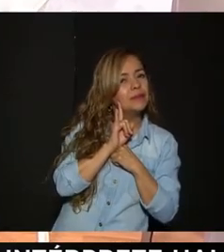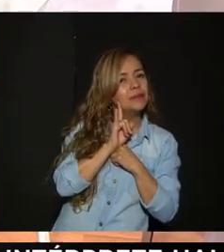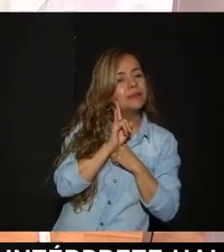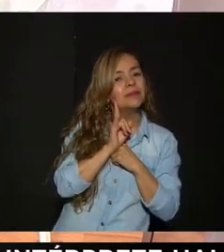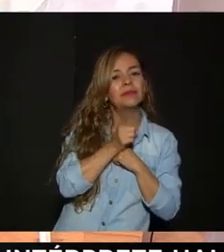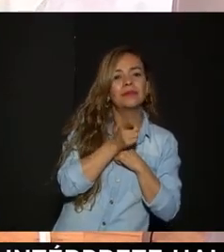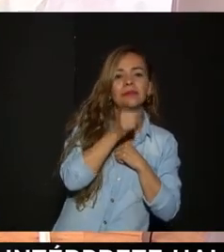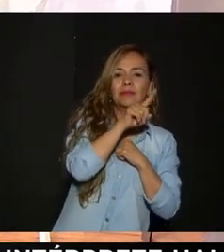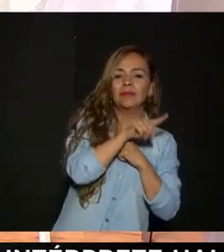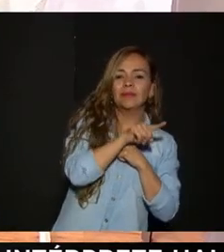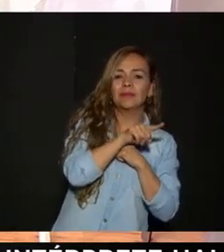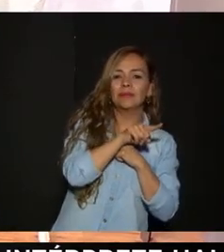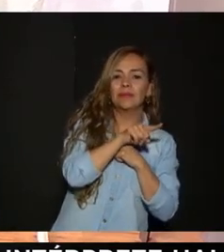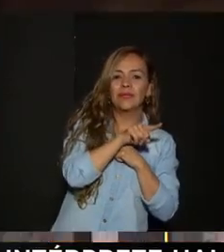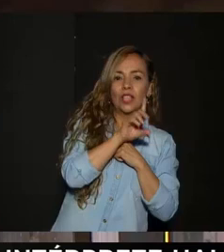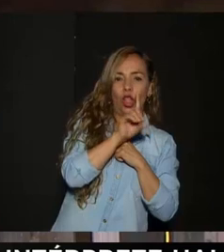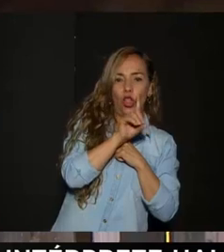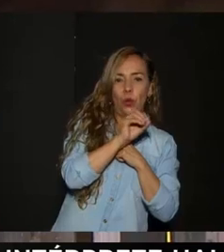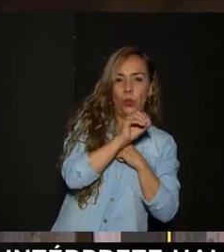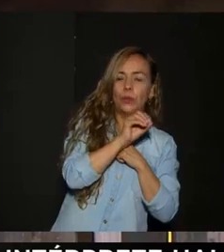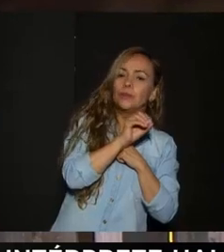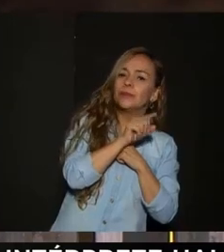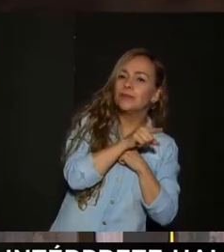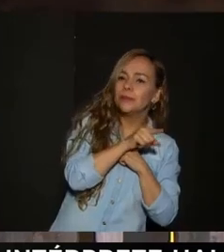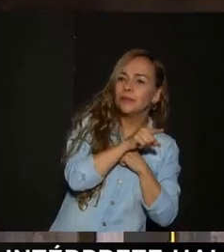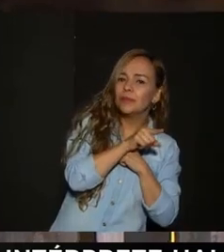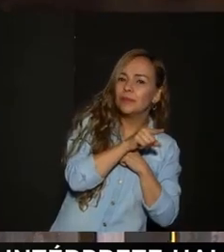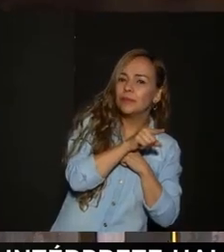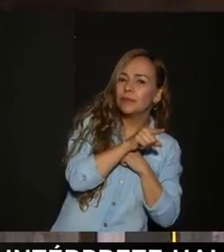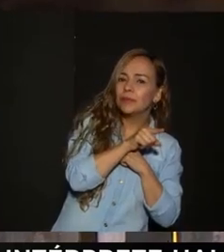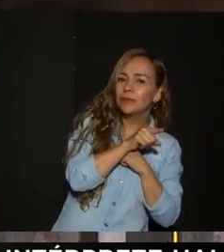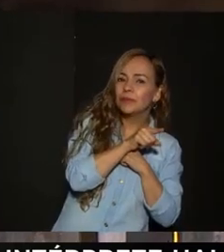Muy bien. ¿Después de la B? Do. Do.